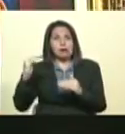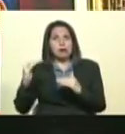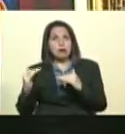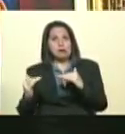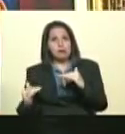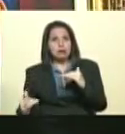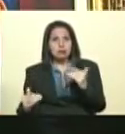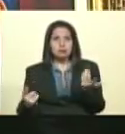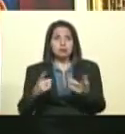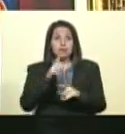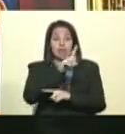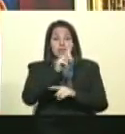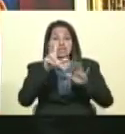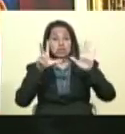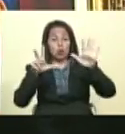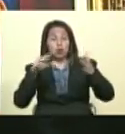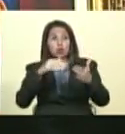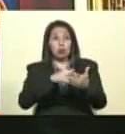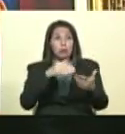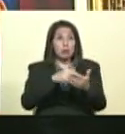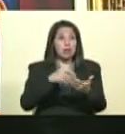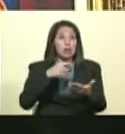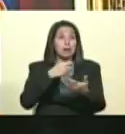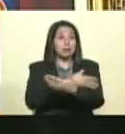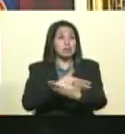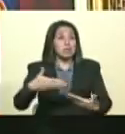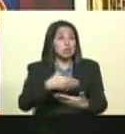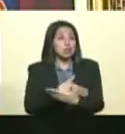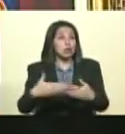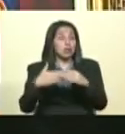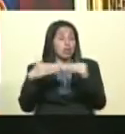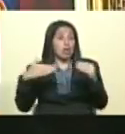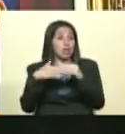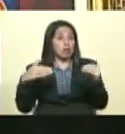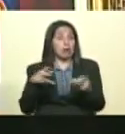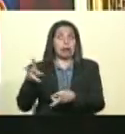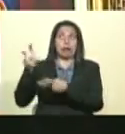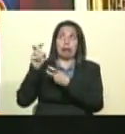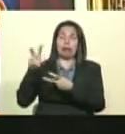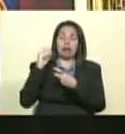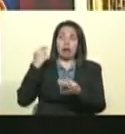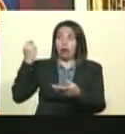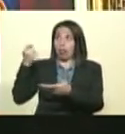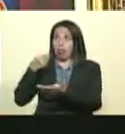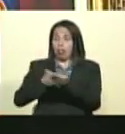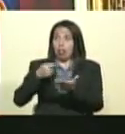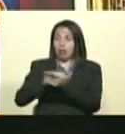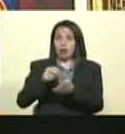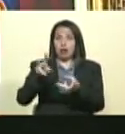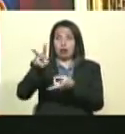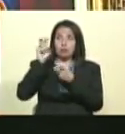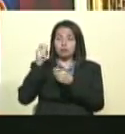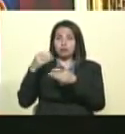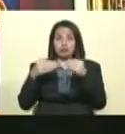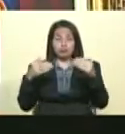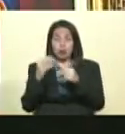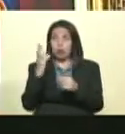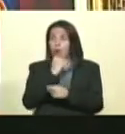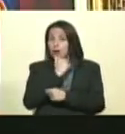cada año 18 mil millones de dólares en deuda externa. No ingresa dólares y además tengo que pagar en dólares.